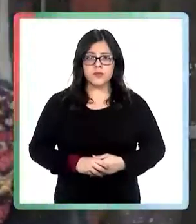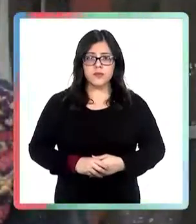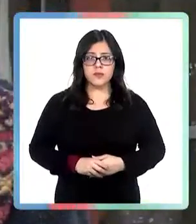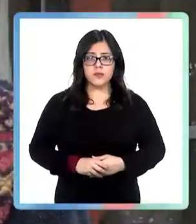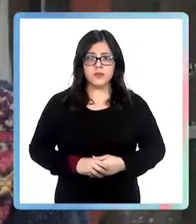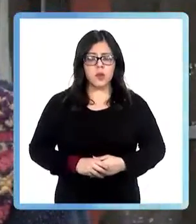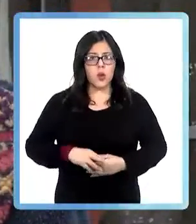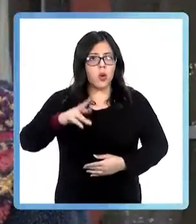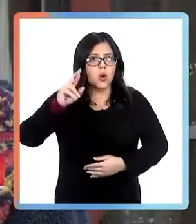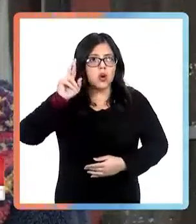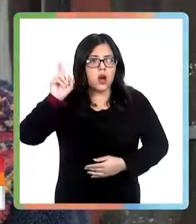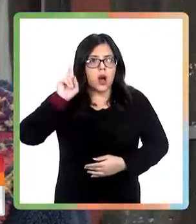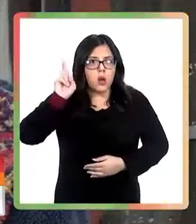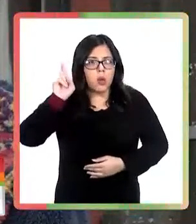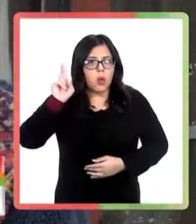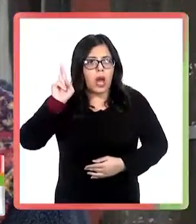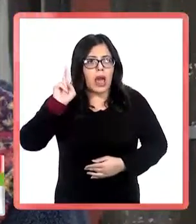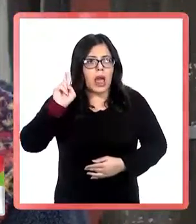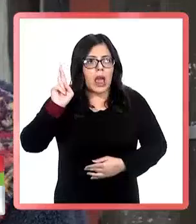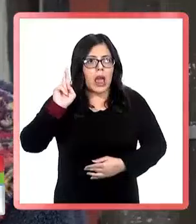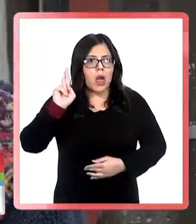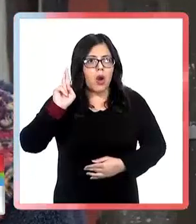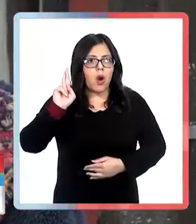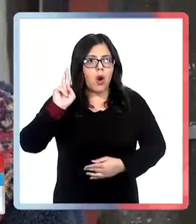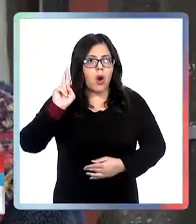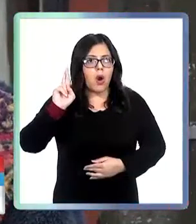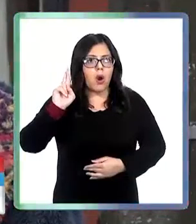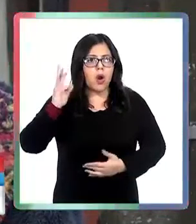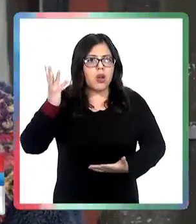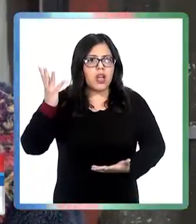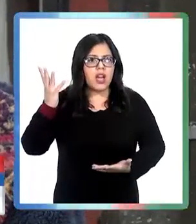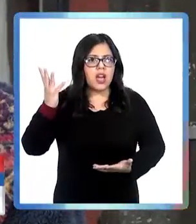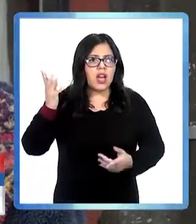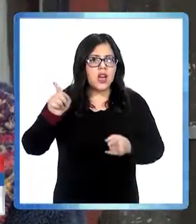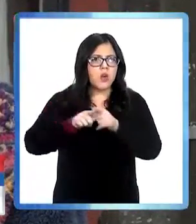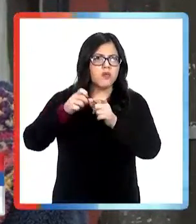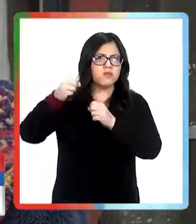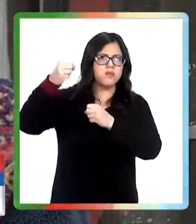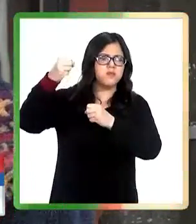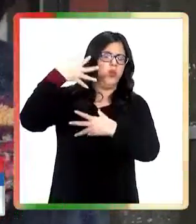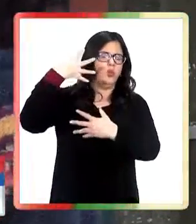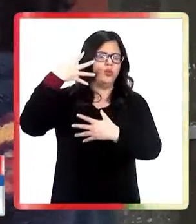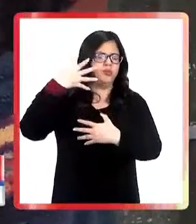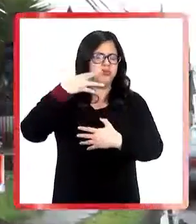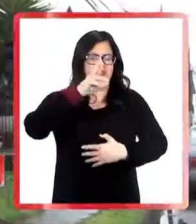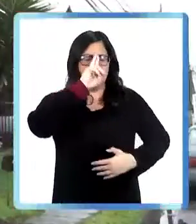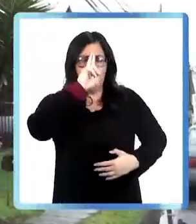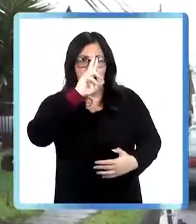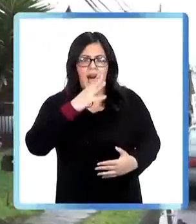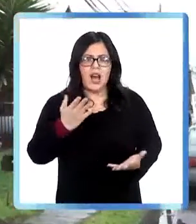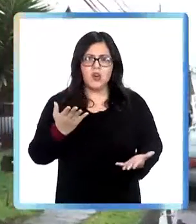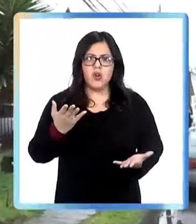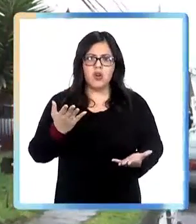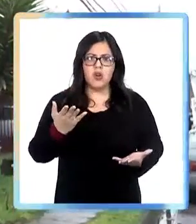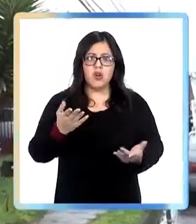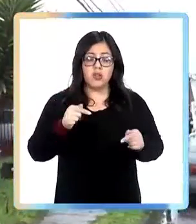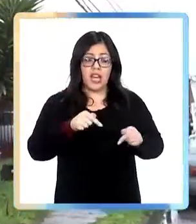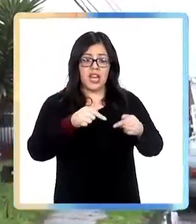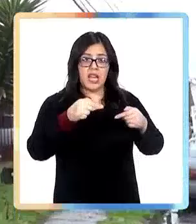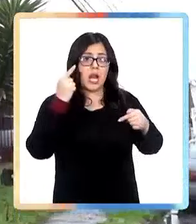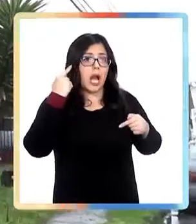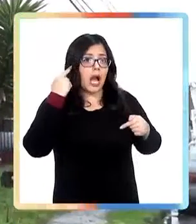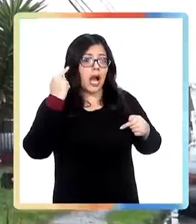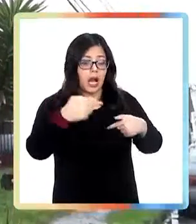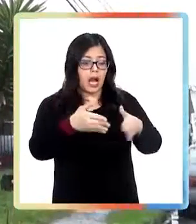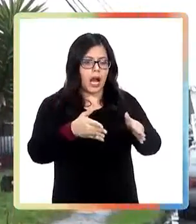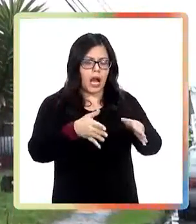Fue un ruido fuerte y unos rayos que como que te entregaban luz. Sonaron las cajas estas y